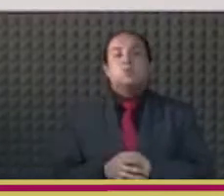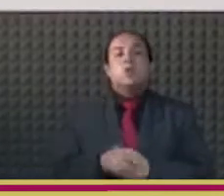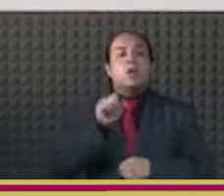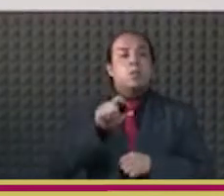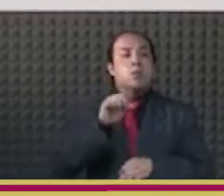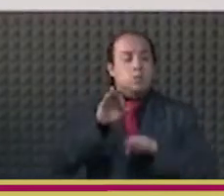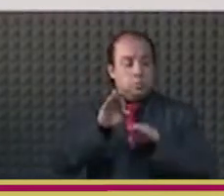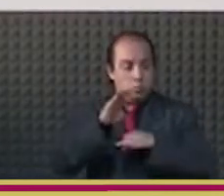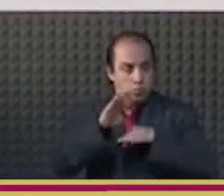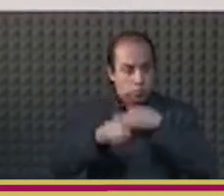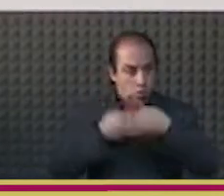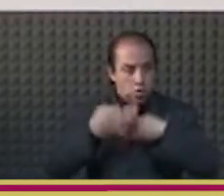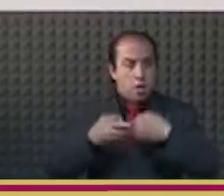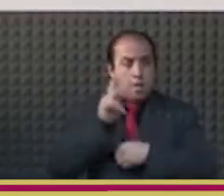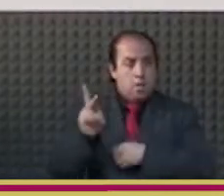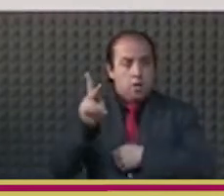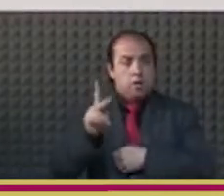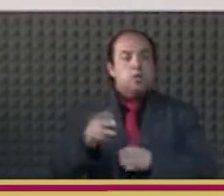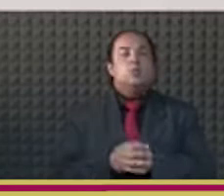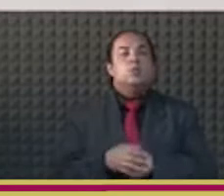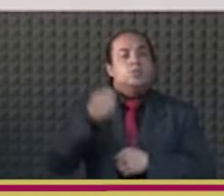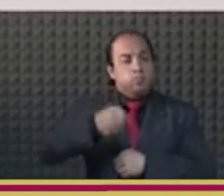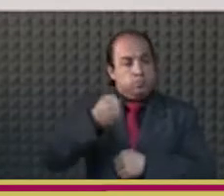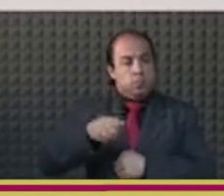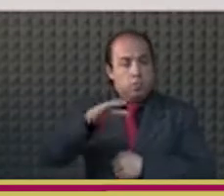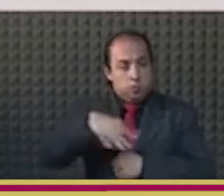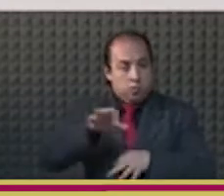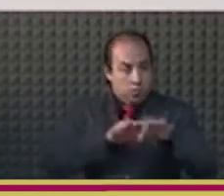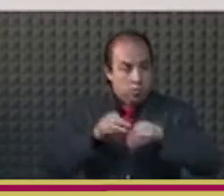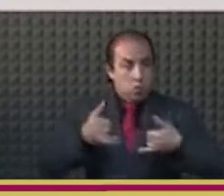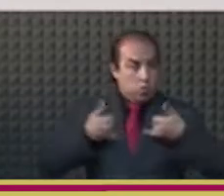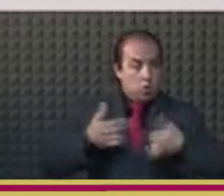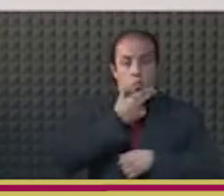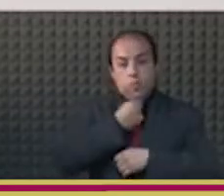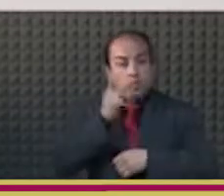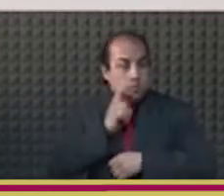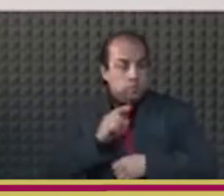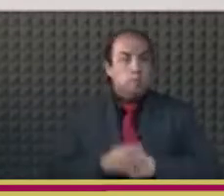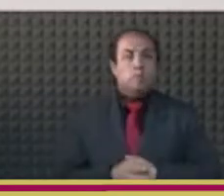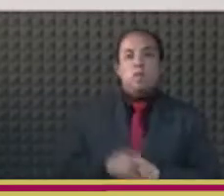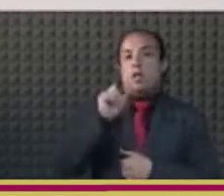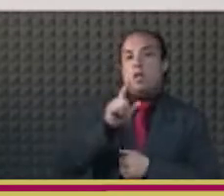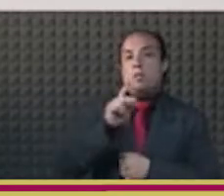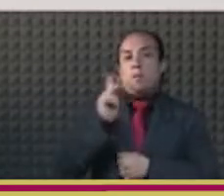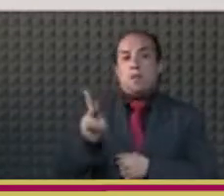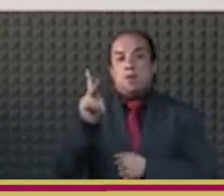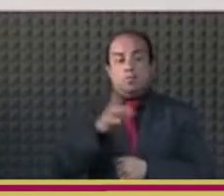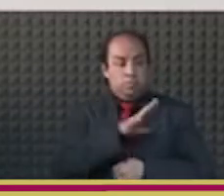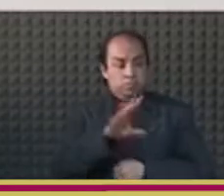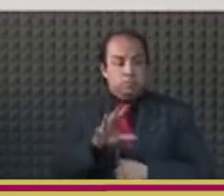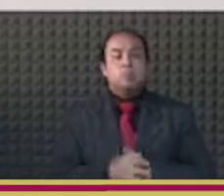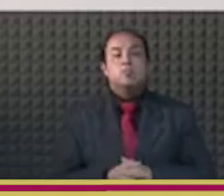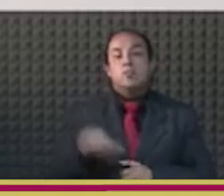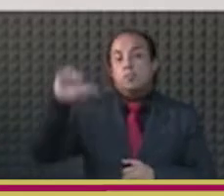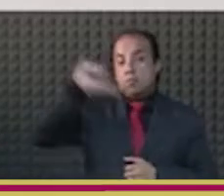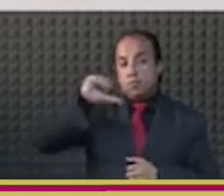a toda la población buscadora de empleo, jóvenes, hombres y mujeres, y también la población en general